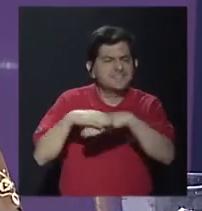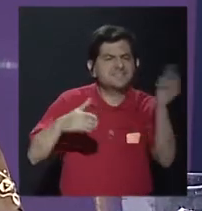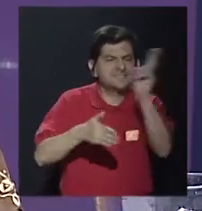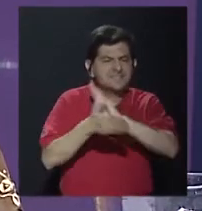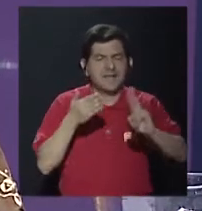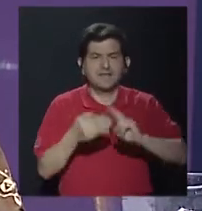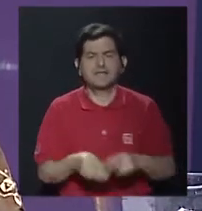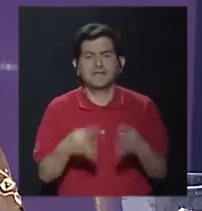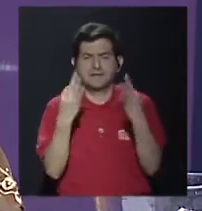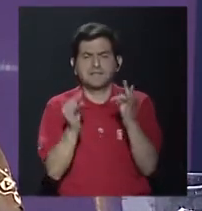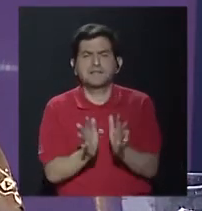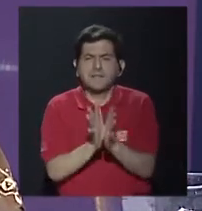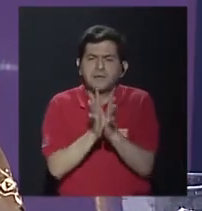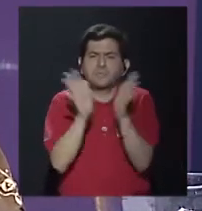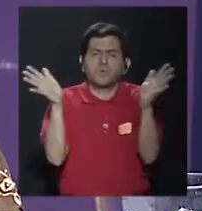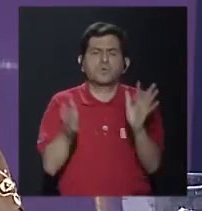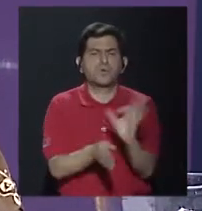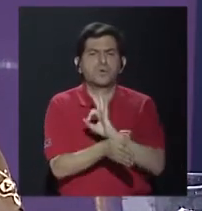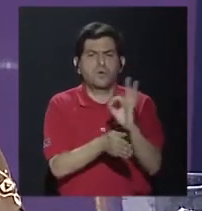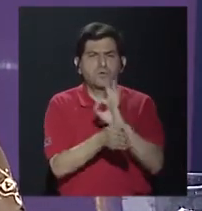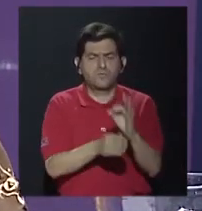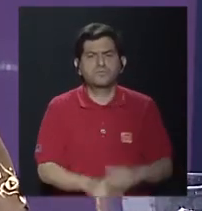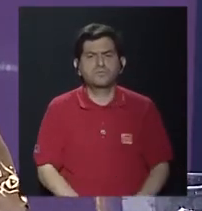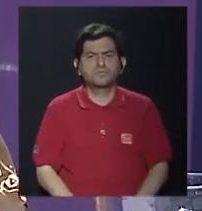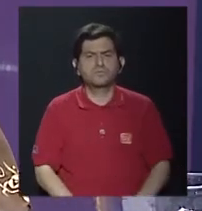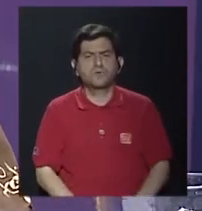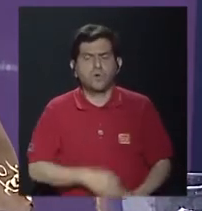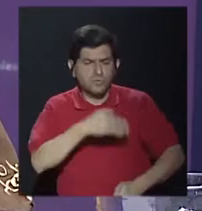hagamos público, hagámosle una función pedagógica,